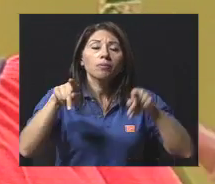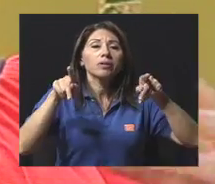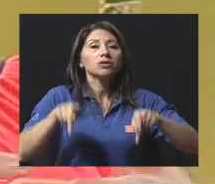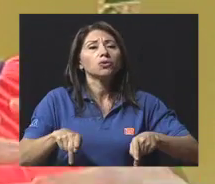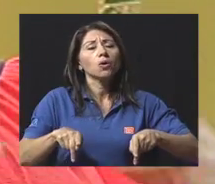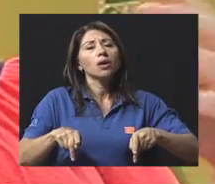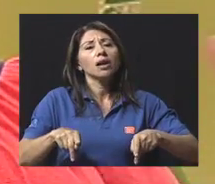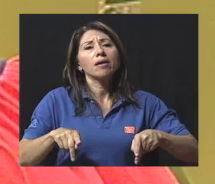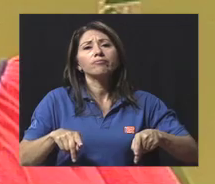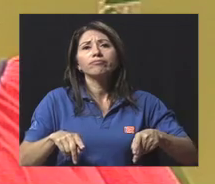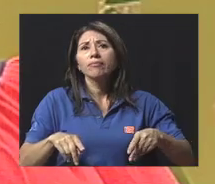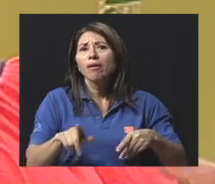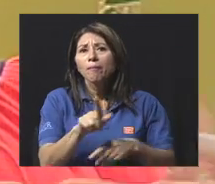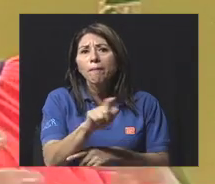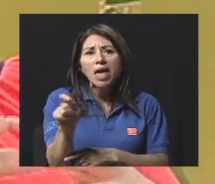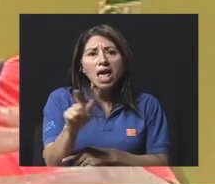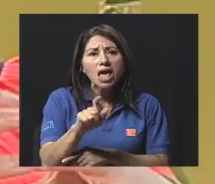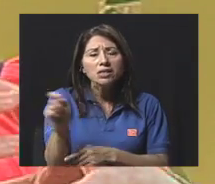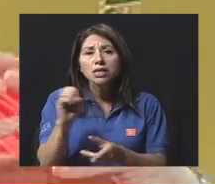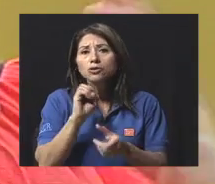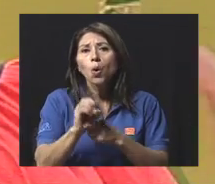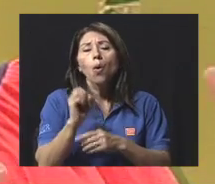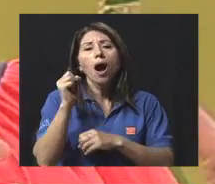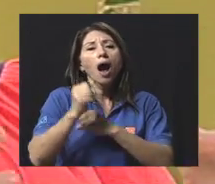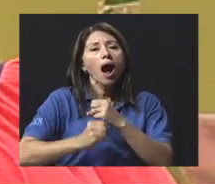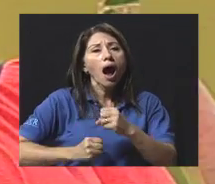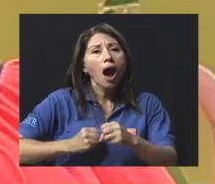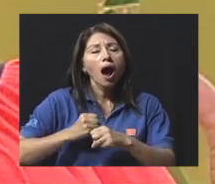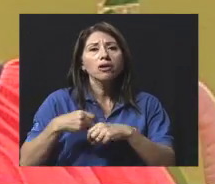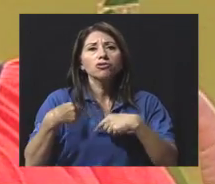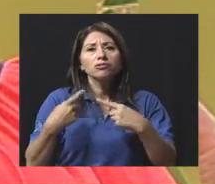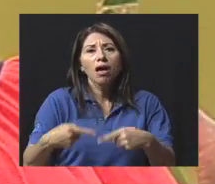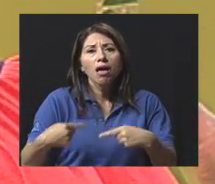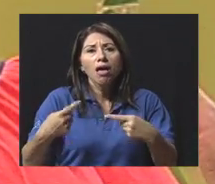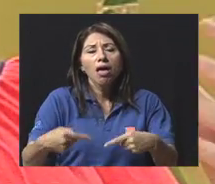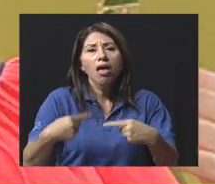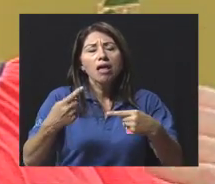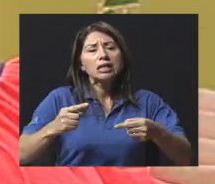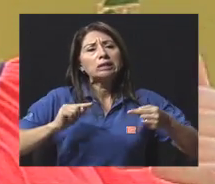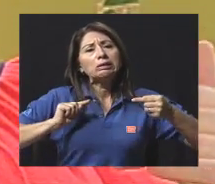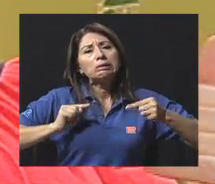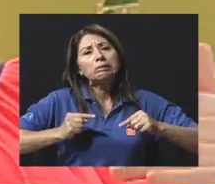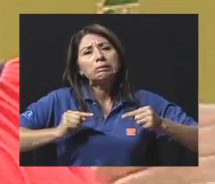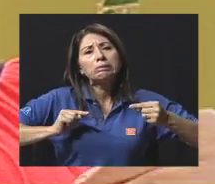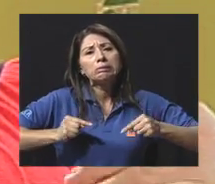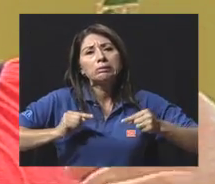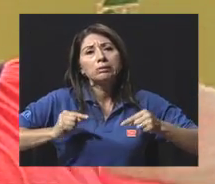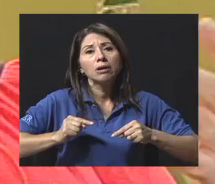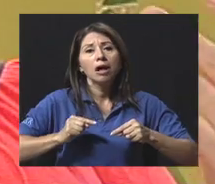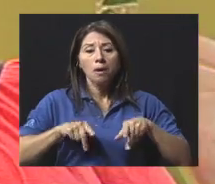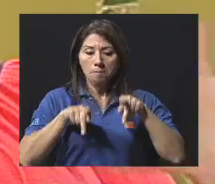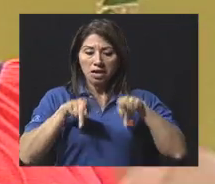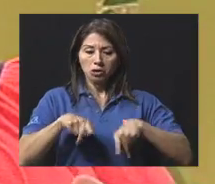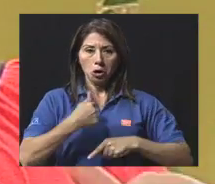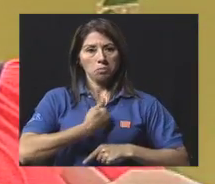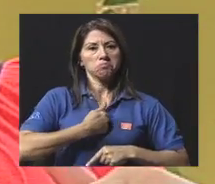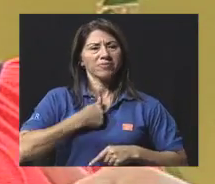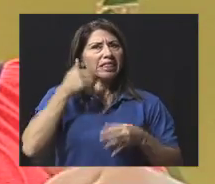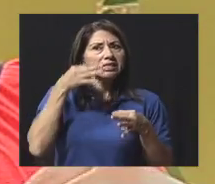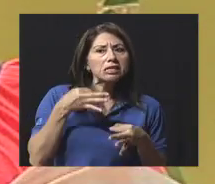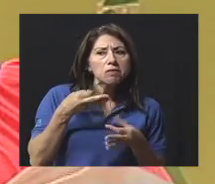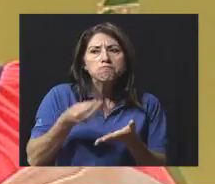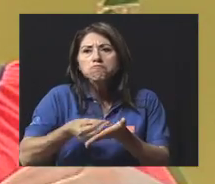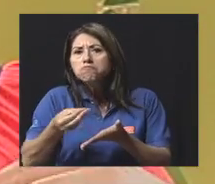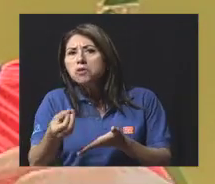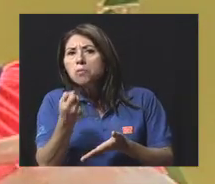dolor constante por meses o años Lo que implica mucho heo la automedicación que